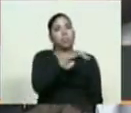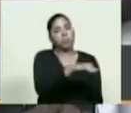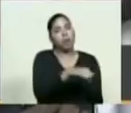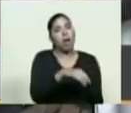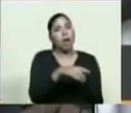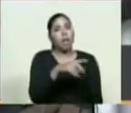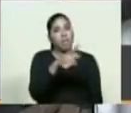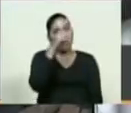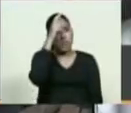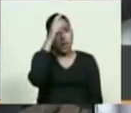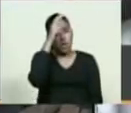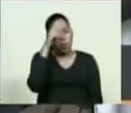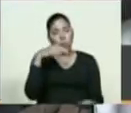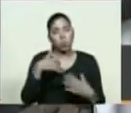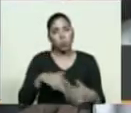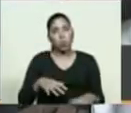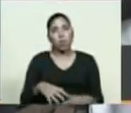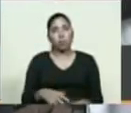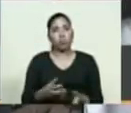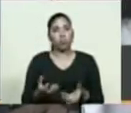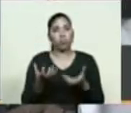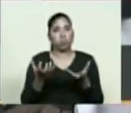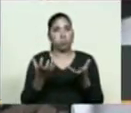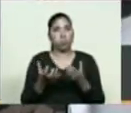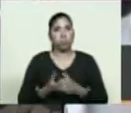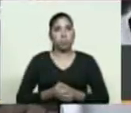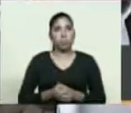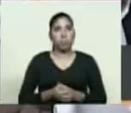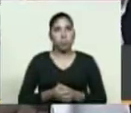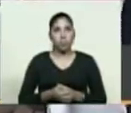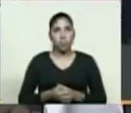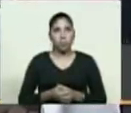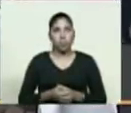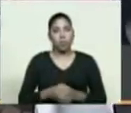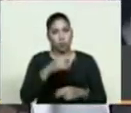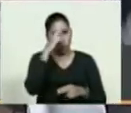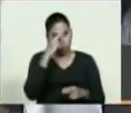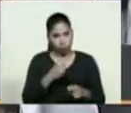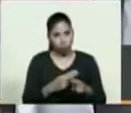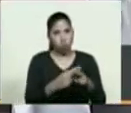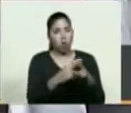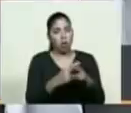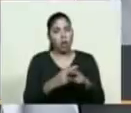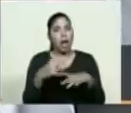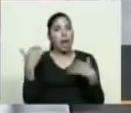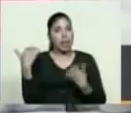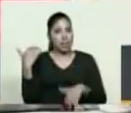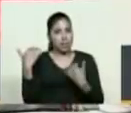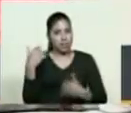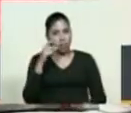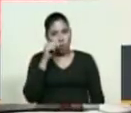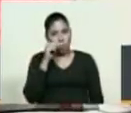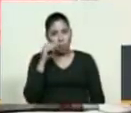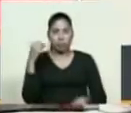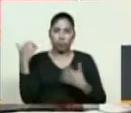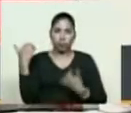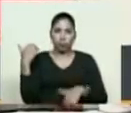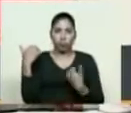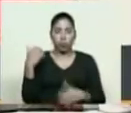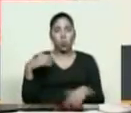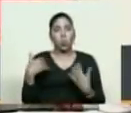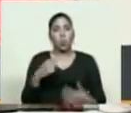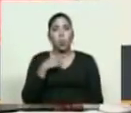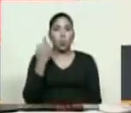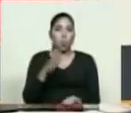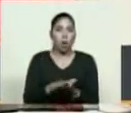en Falcón, aprovechamos que fuimos allá a Falcón a rendirle homenaje al gran Alí Primera en 33 años de su